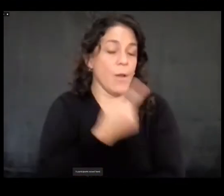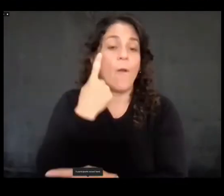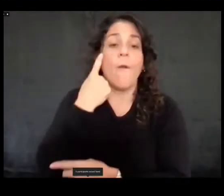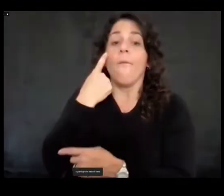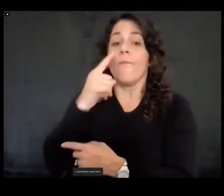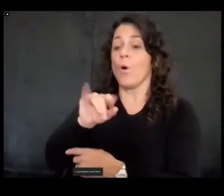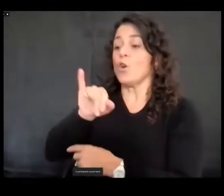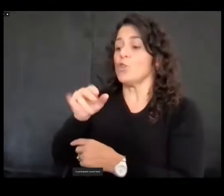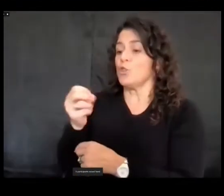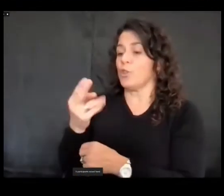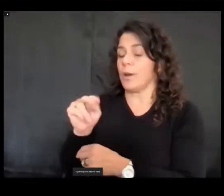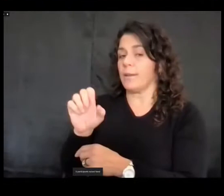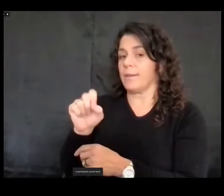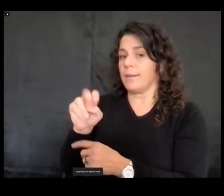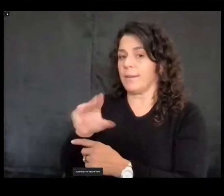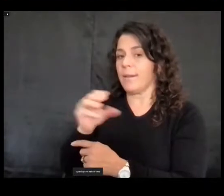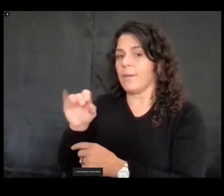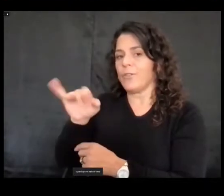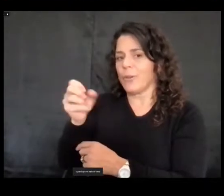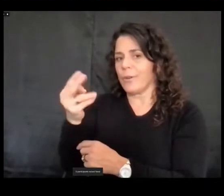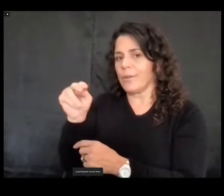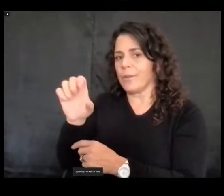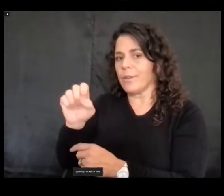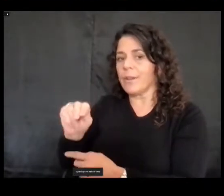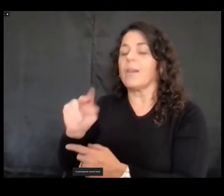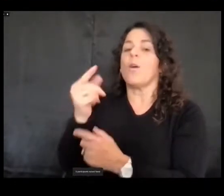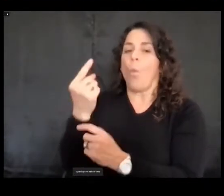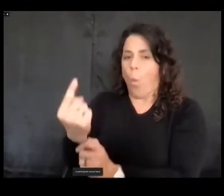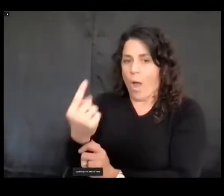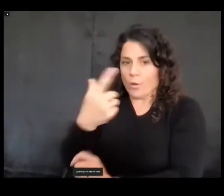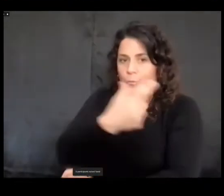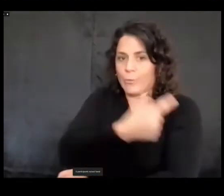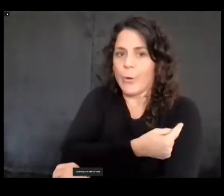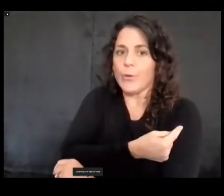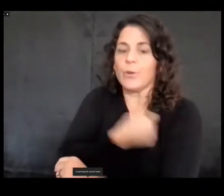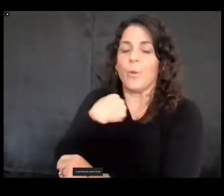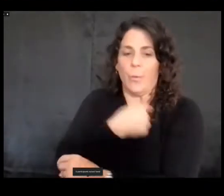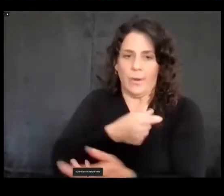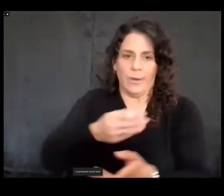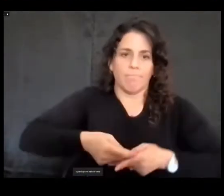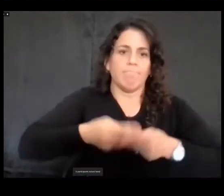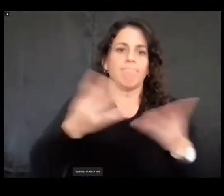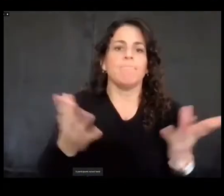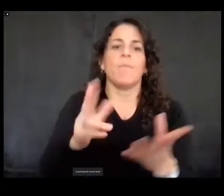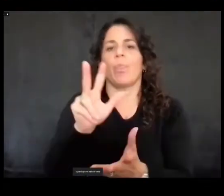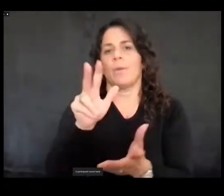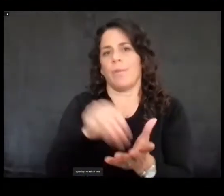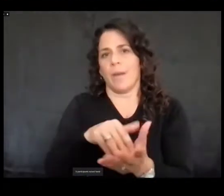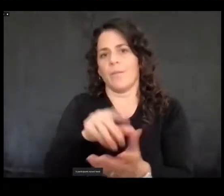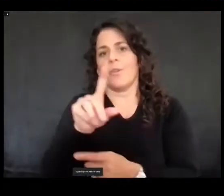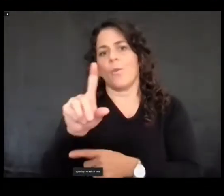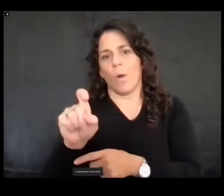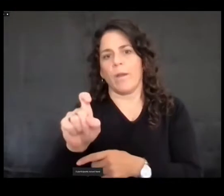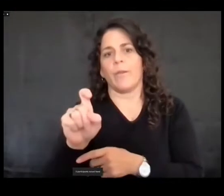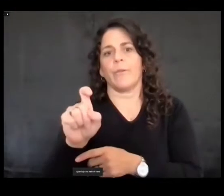y para la vacuna johnson y johnson que es una dosis única hemos suministrado